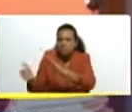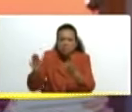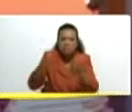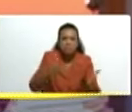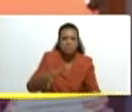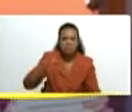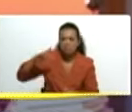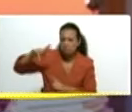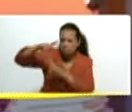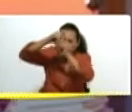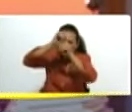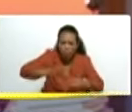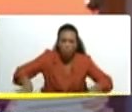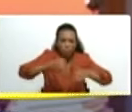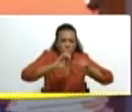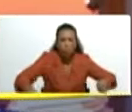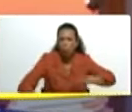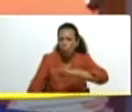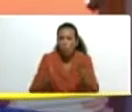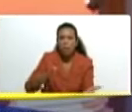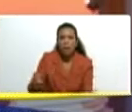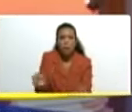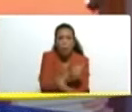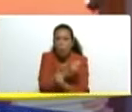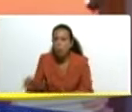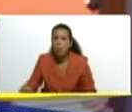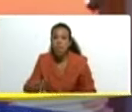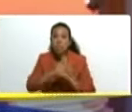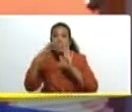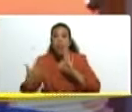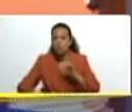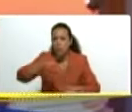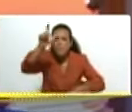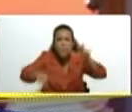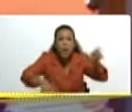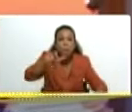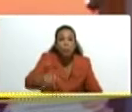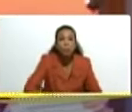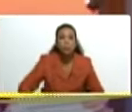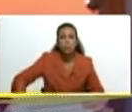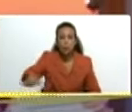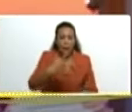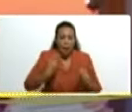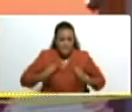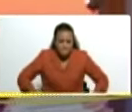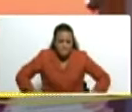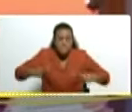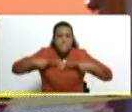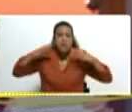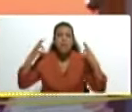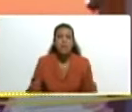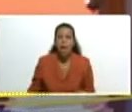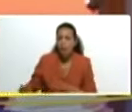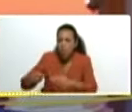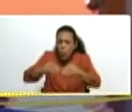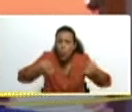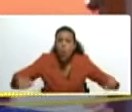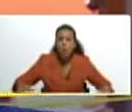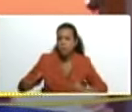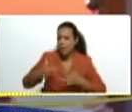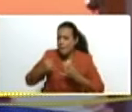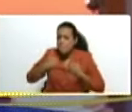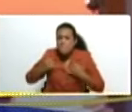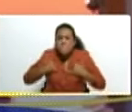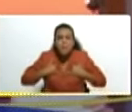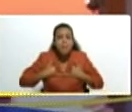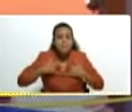palestino, la violación masiva de los derechos a la vida, a la tierra, a la